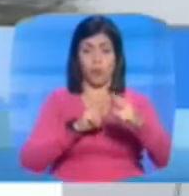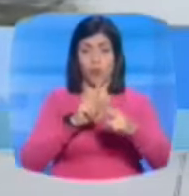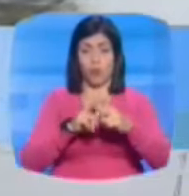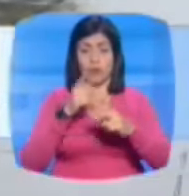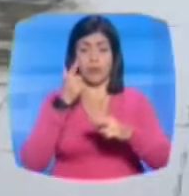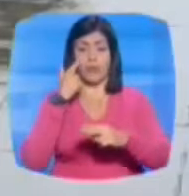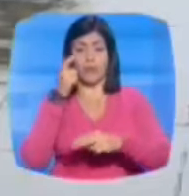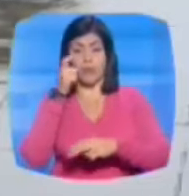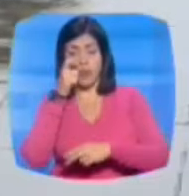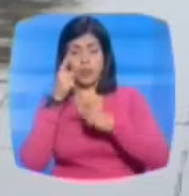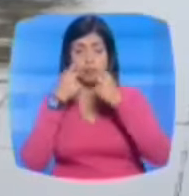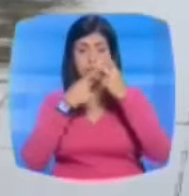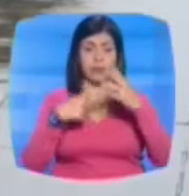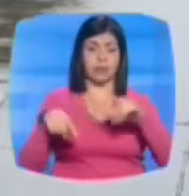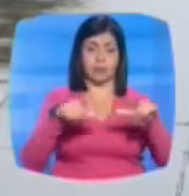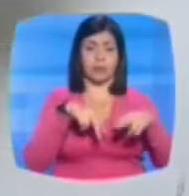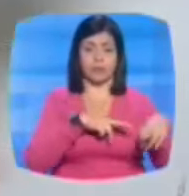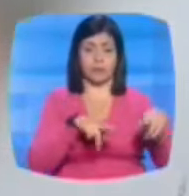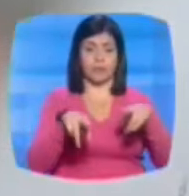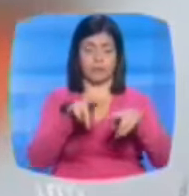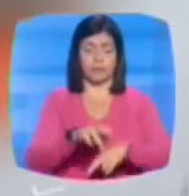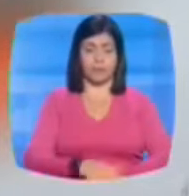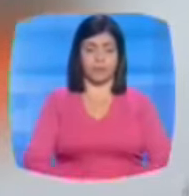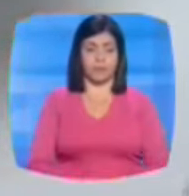la vigilancia en varios ríos.